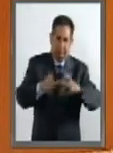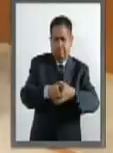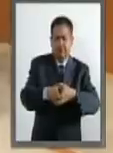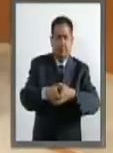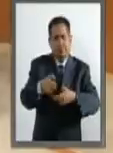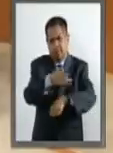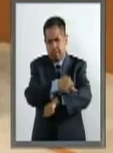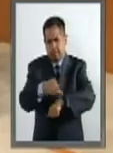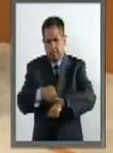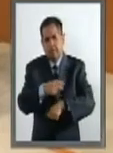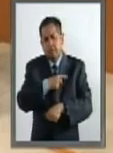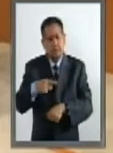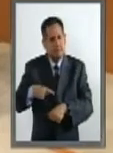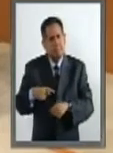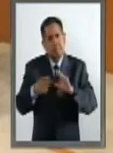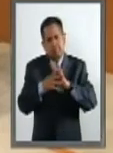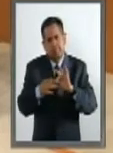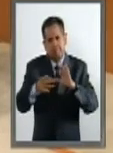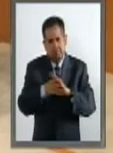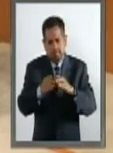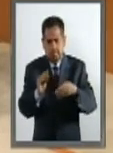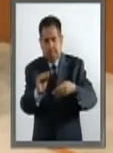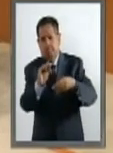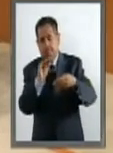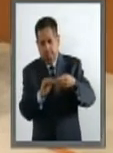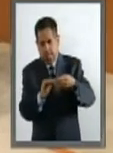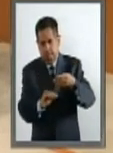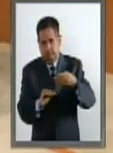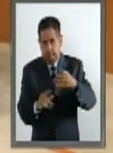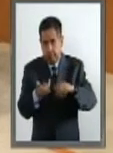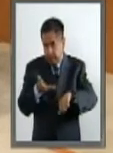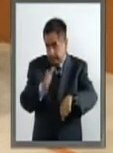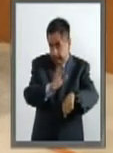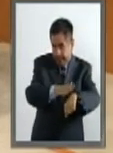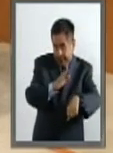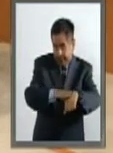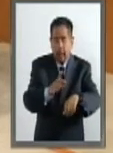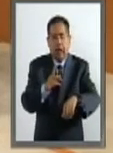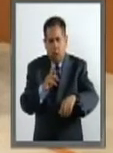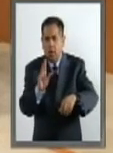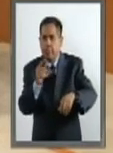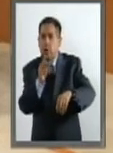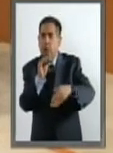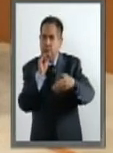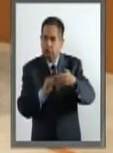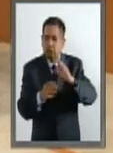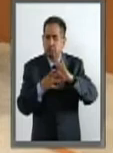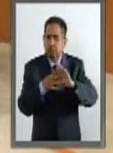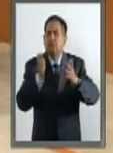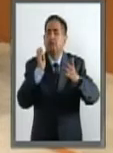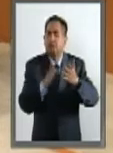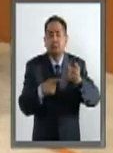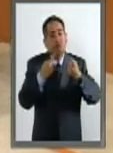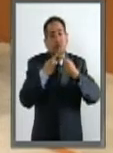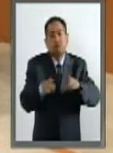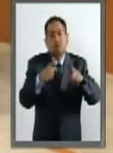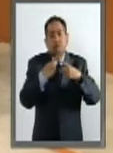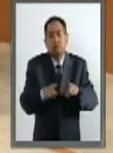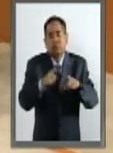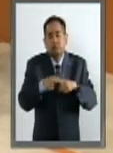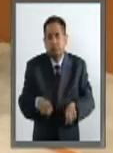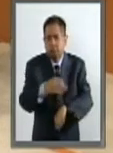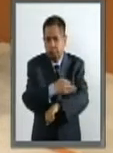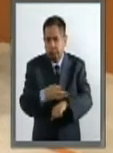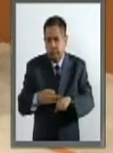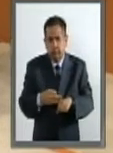familiar, deberíamos, en los considerandos de este exhorto, hablar de la diversidad familiar,